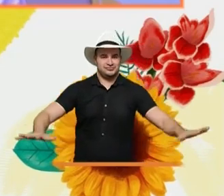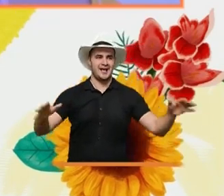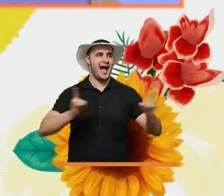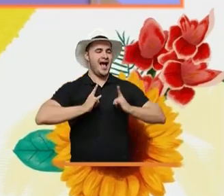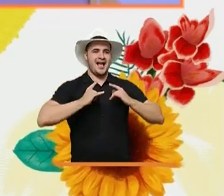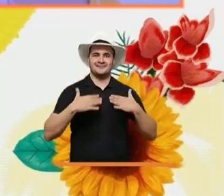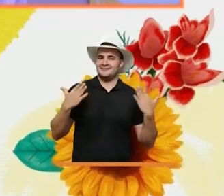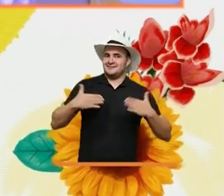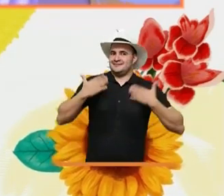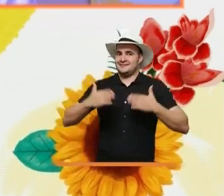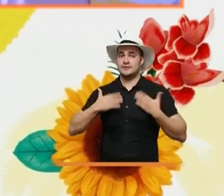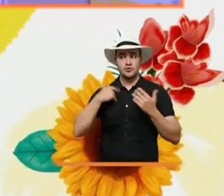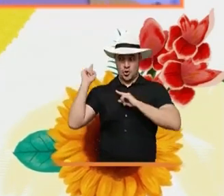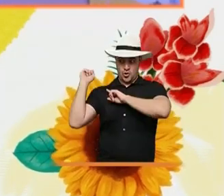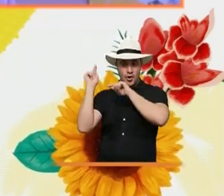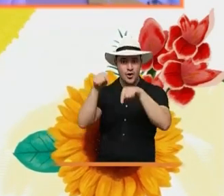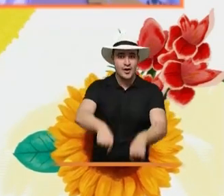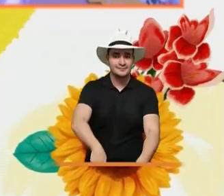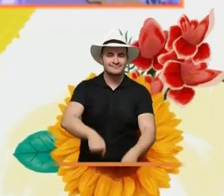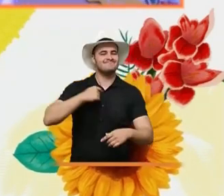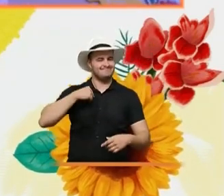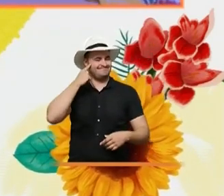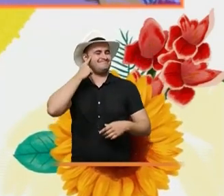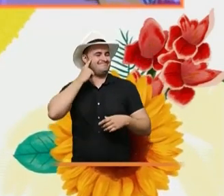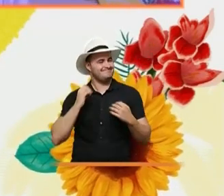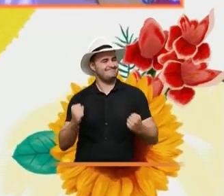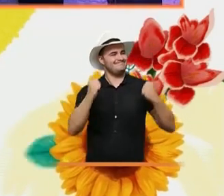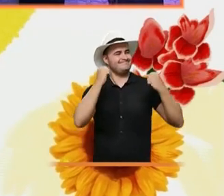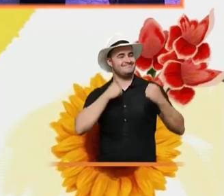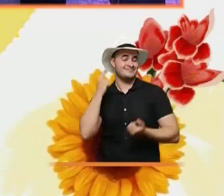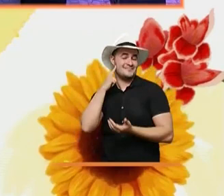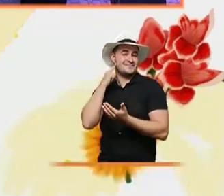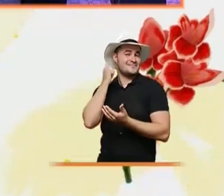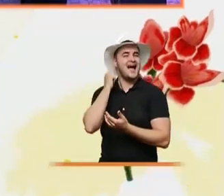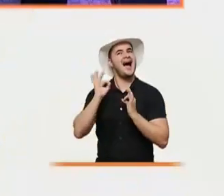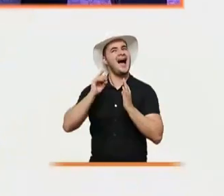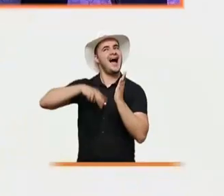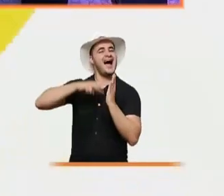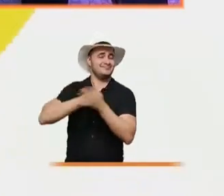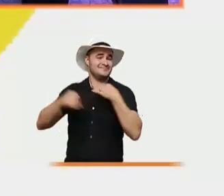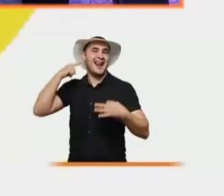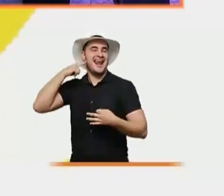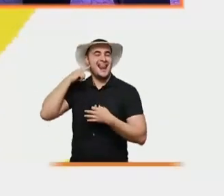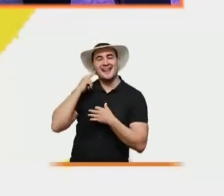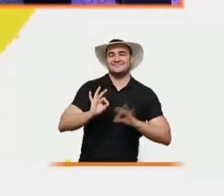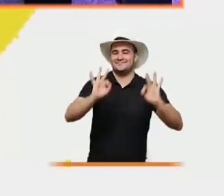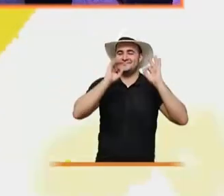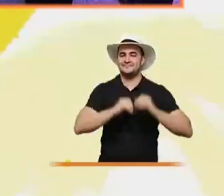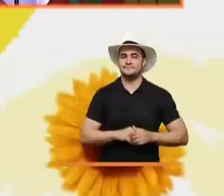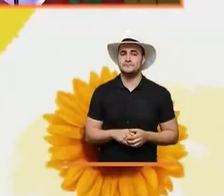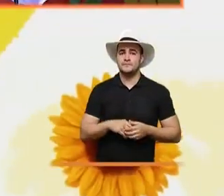antes de venir para acá ya me escucha un audiolibro en el libro otro